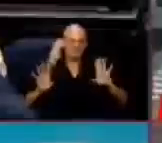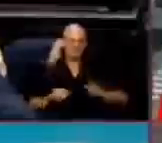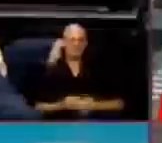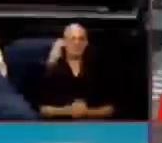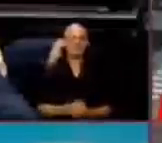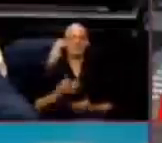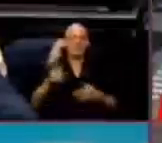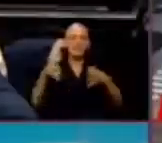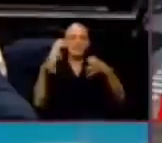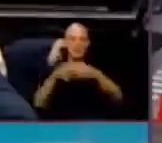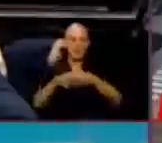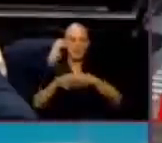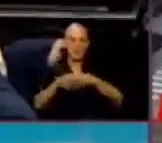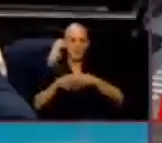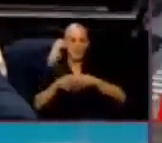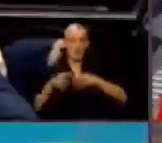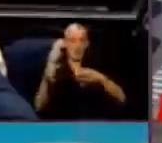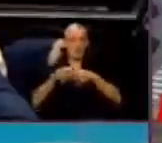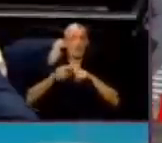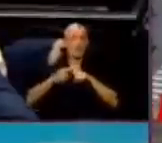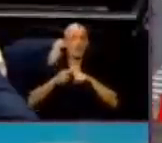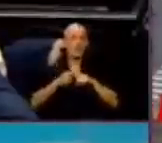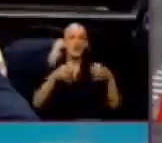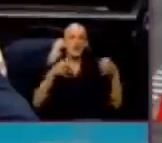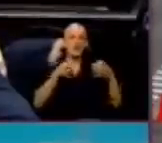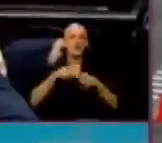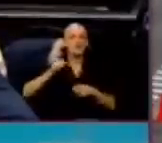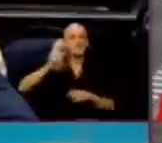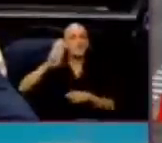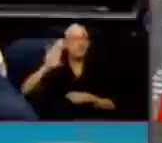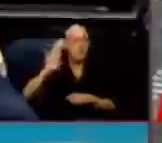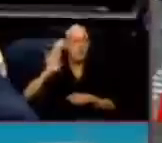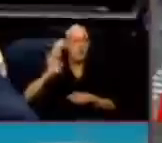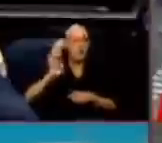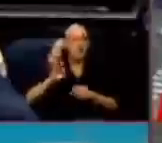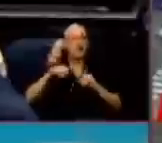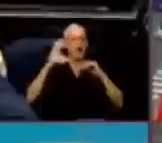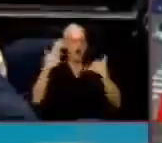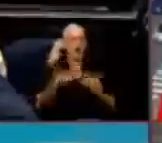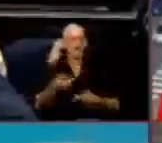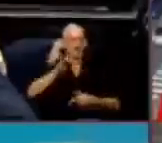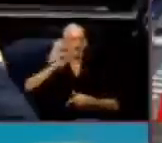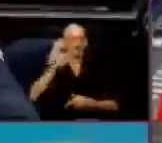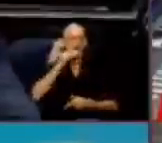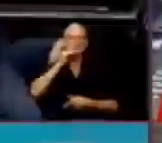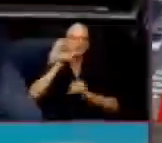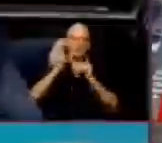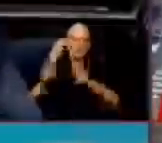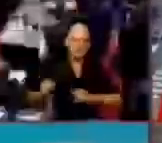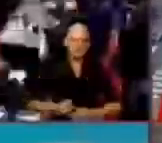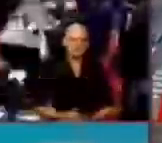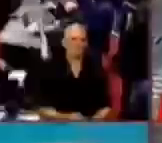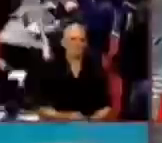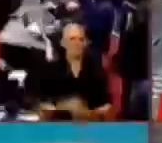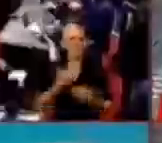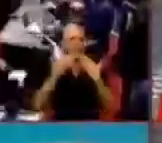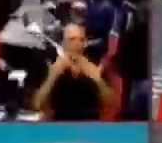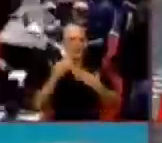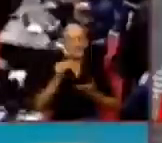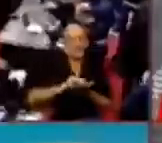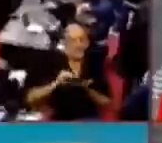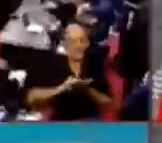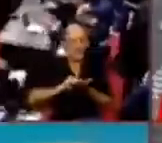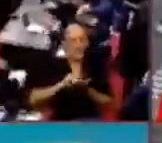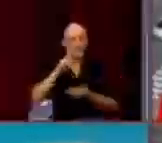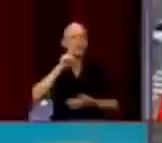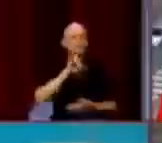fracasos de la Argentina, pero no es algo que se pueda hacer un chasquido de los dedos de un día para el otro. No. De hecho, yo hace rato me quejo de los precios de los autos en la